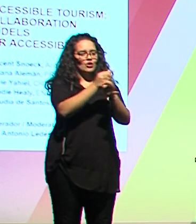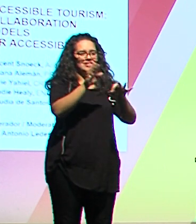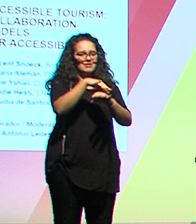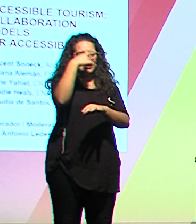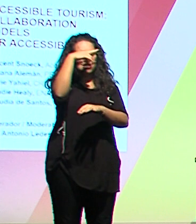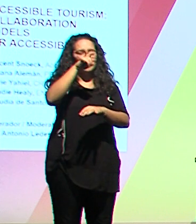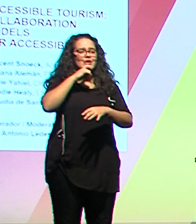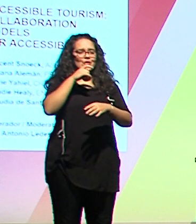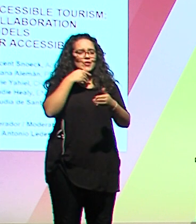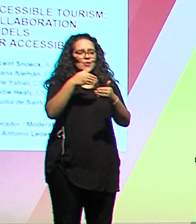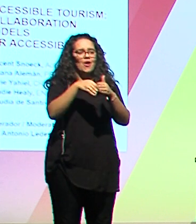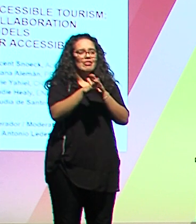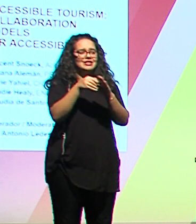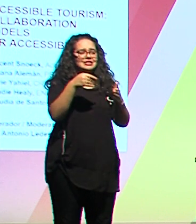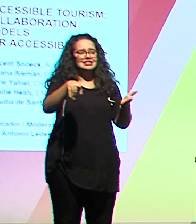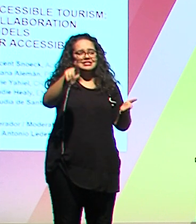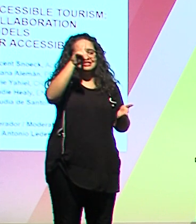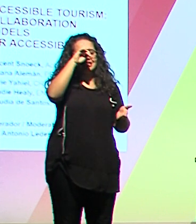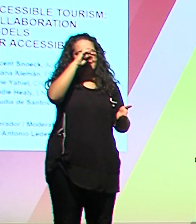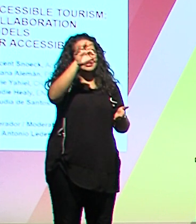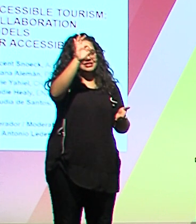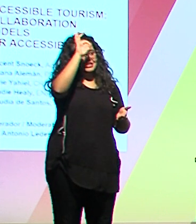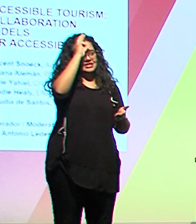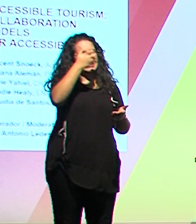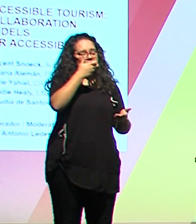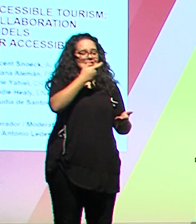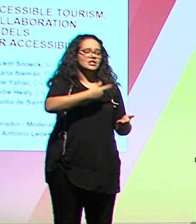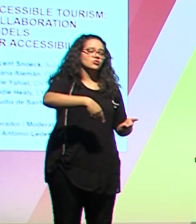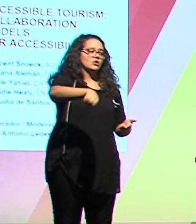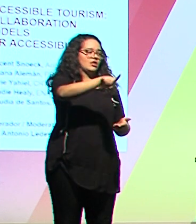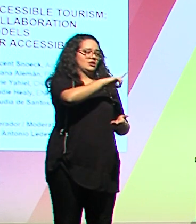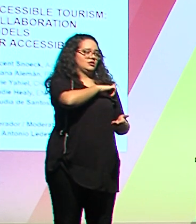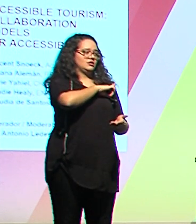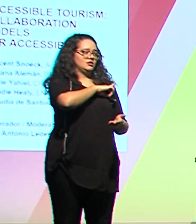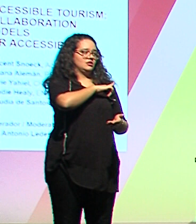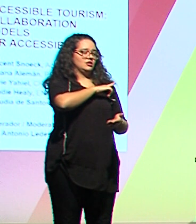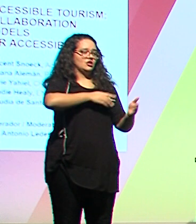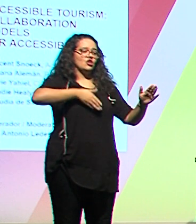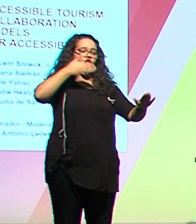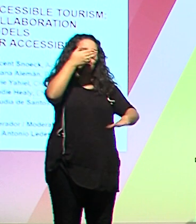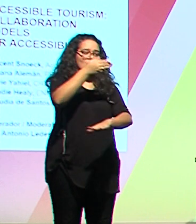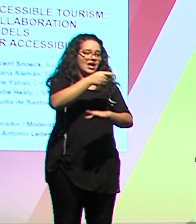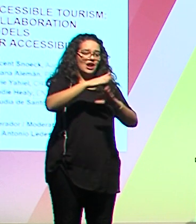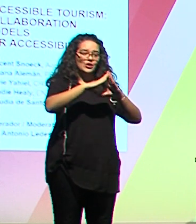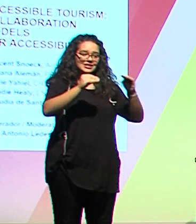hacer accesible eso. Entonces, si ustedes no van a esa raíz,